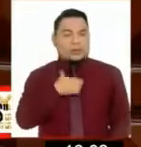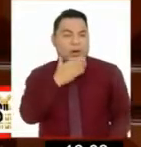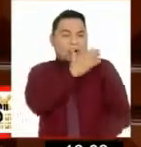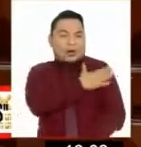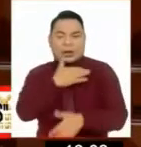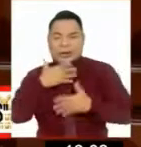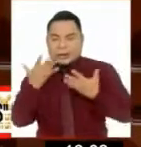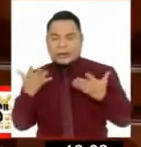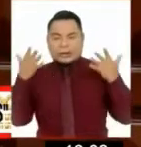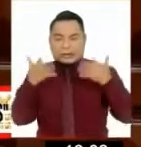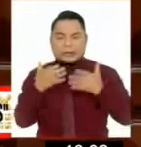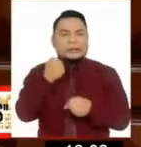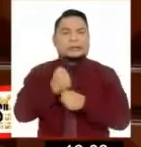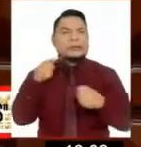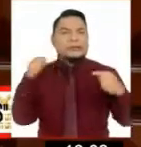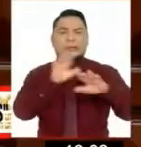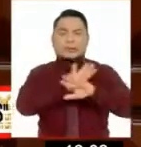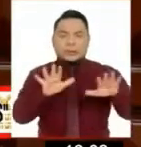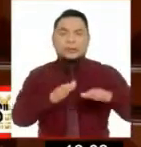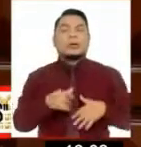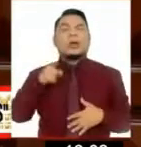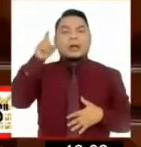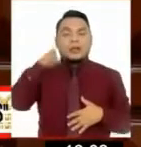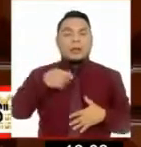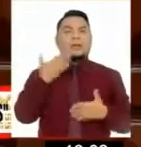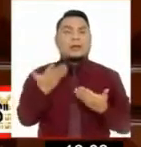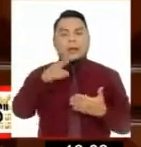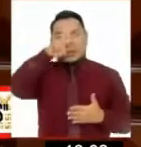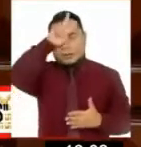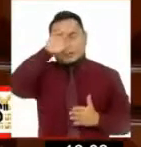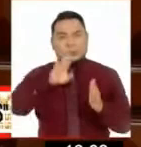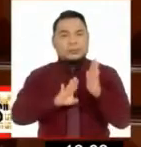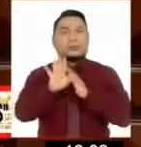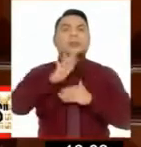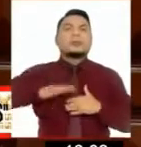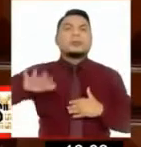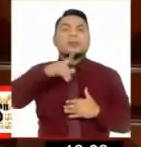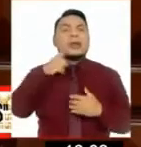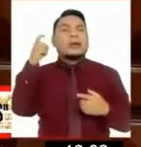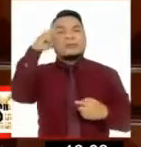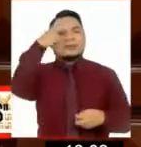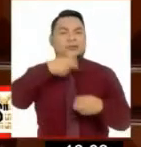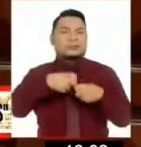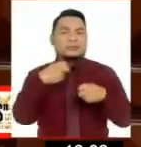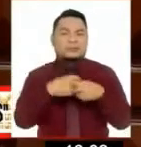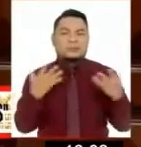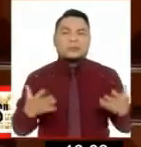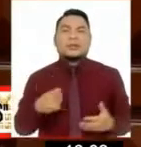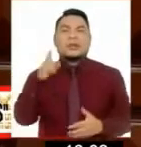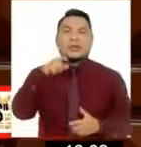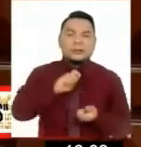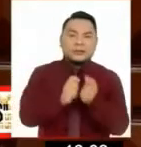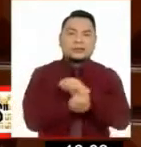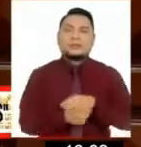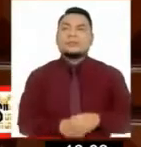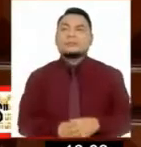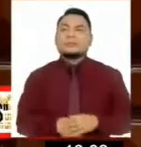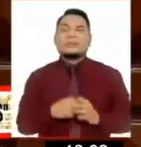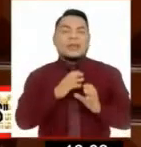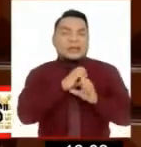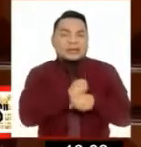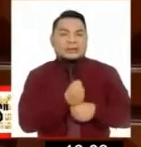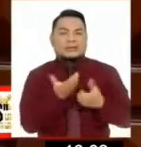personales para poder arrancar a nuestra patria de las graves crisis que la